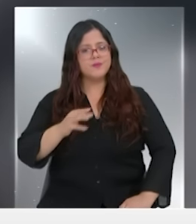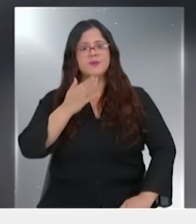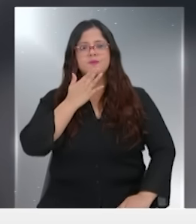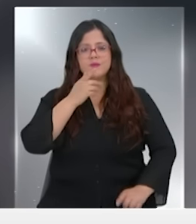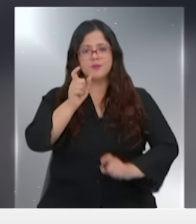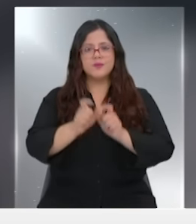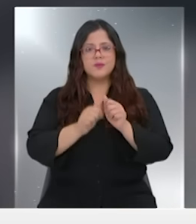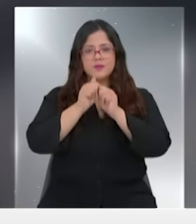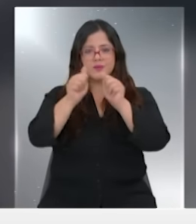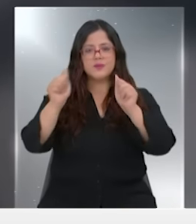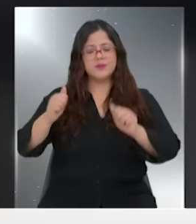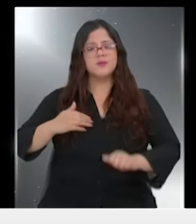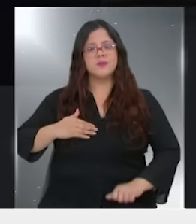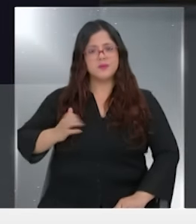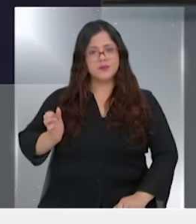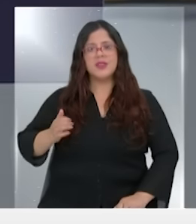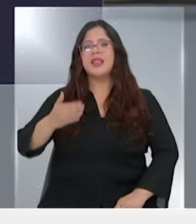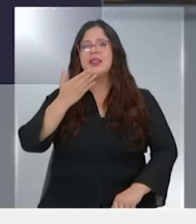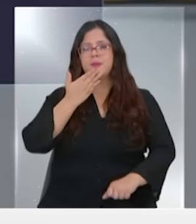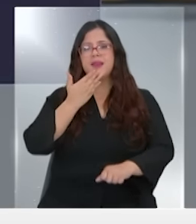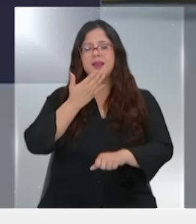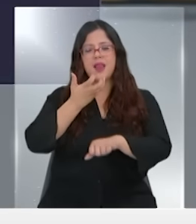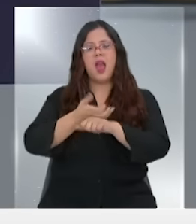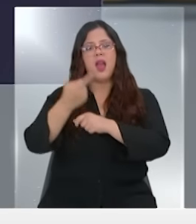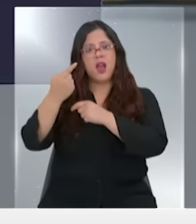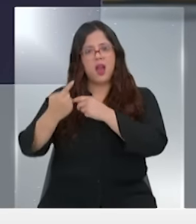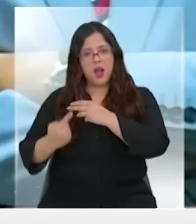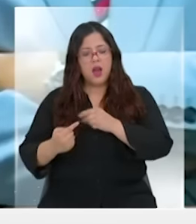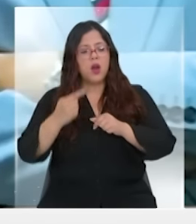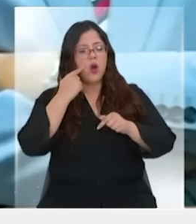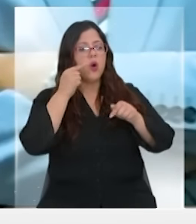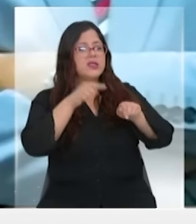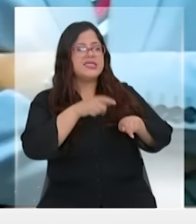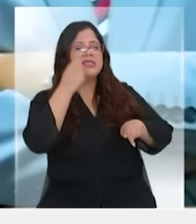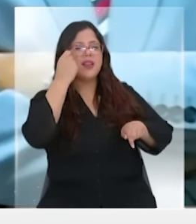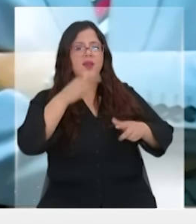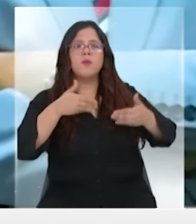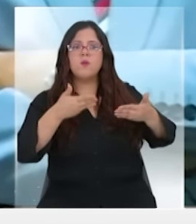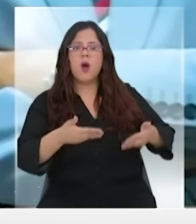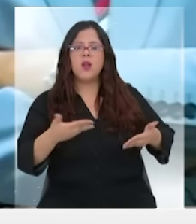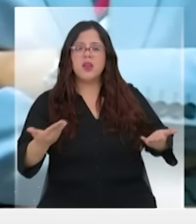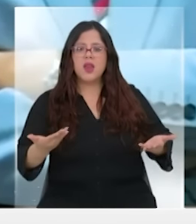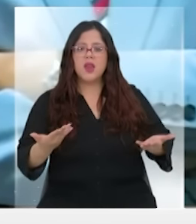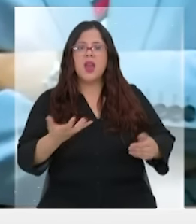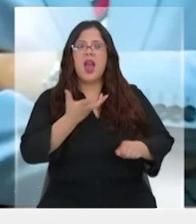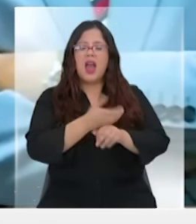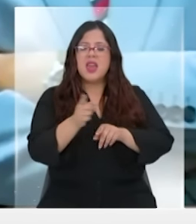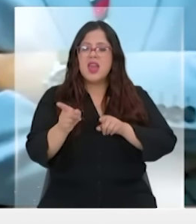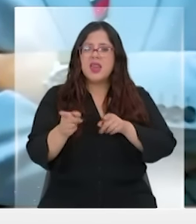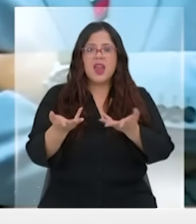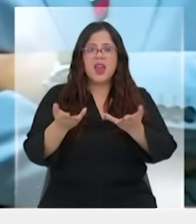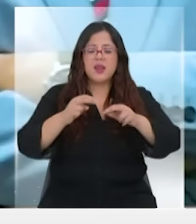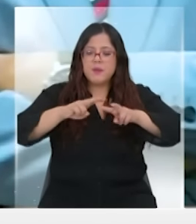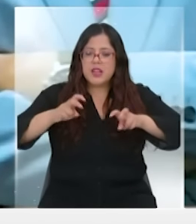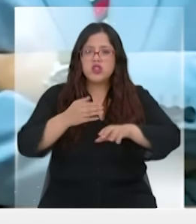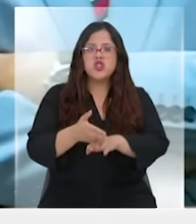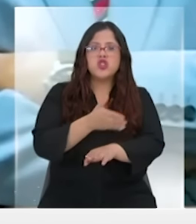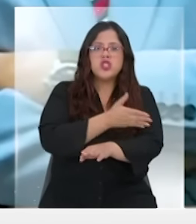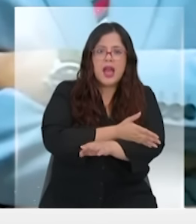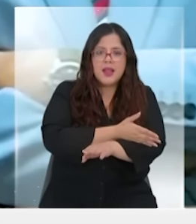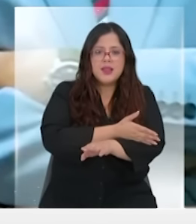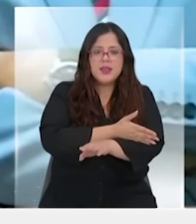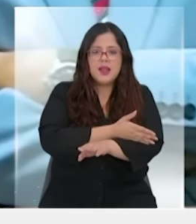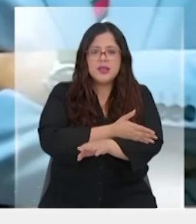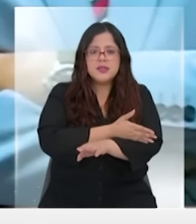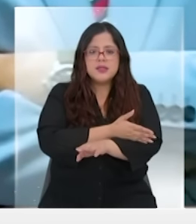autoridades de la PDI. Si lo que nosotros sabemos es que han habido gestiones previas sin